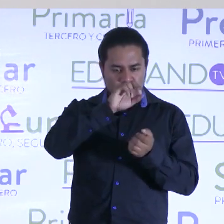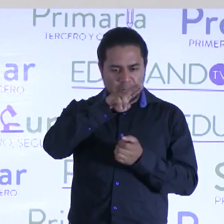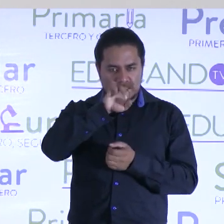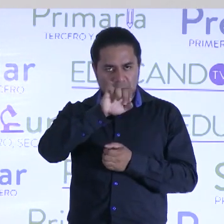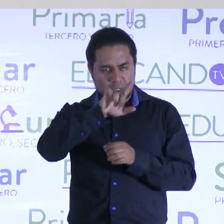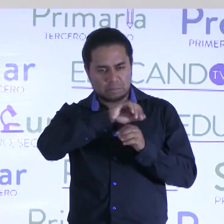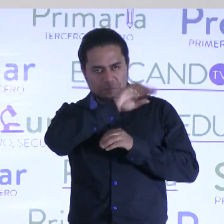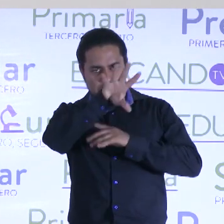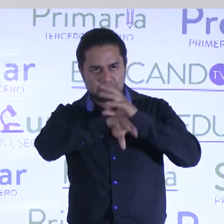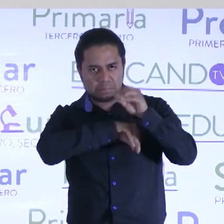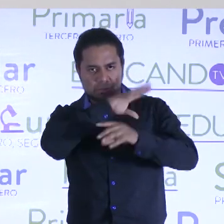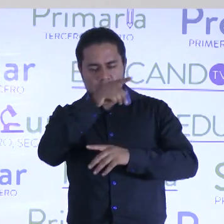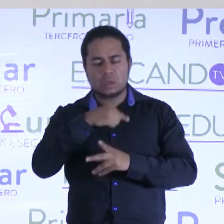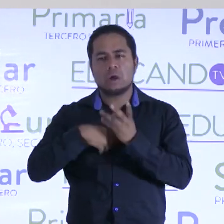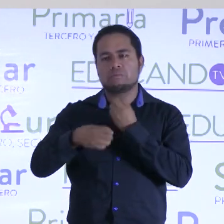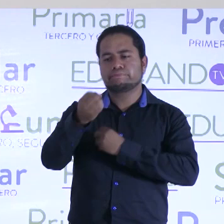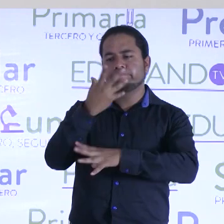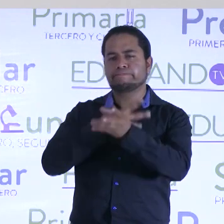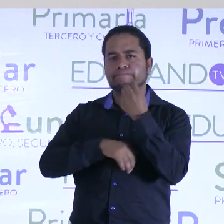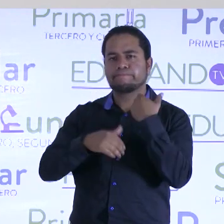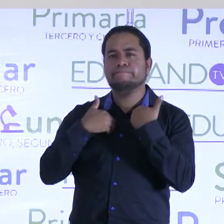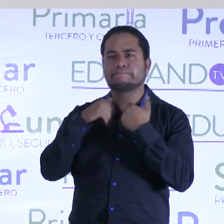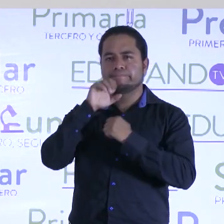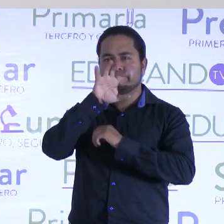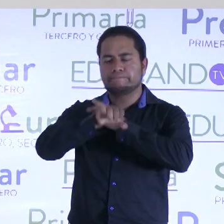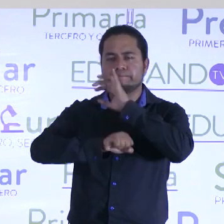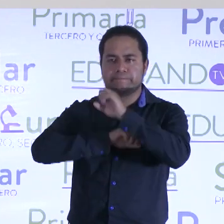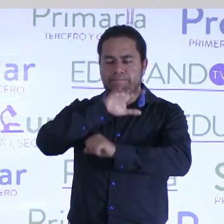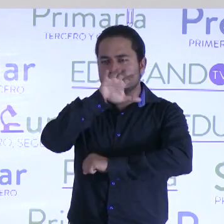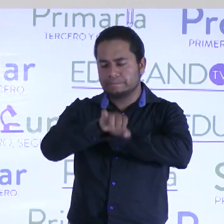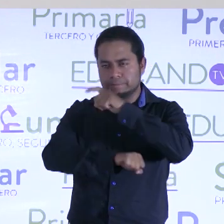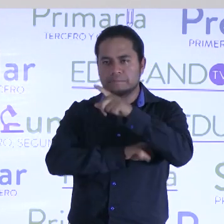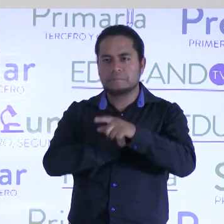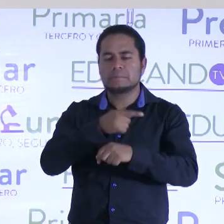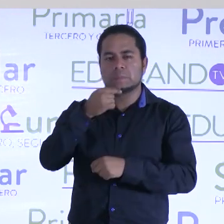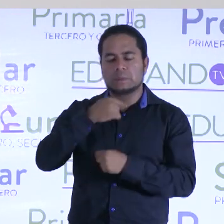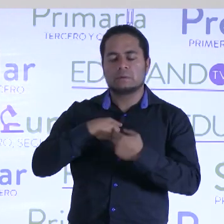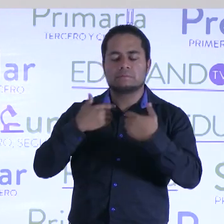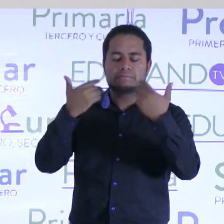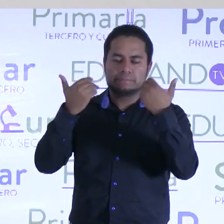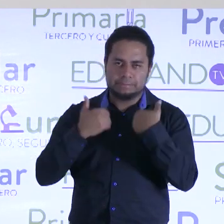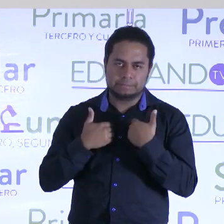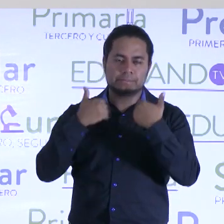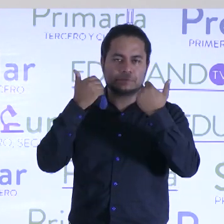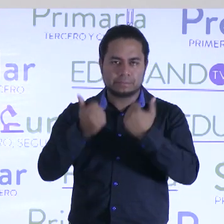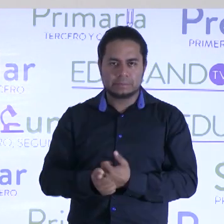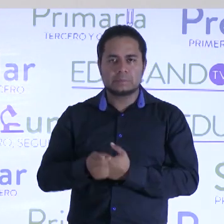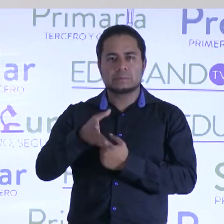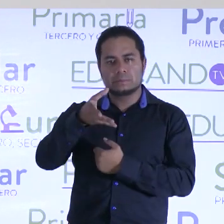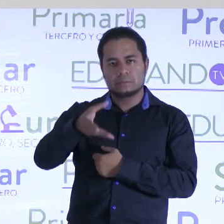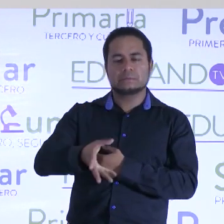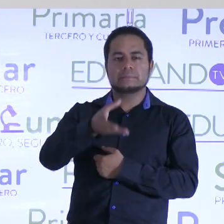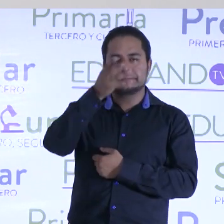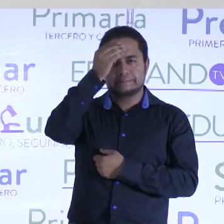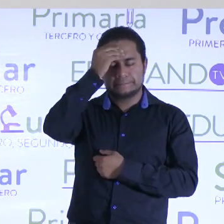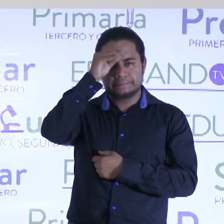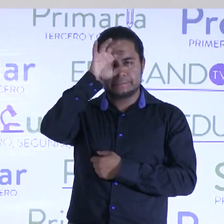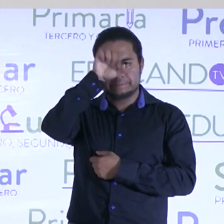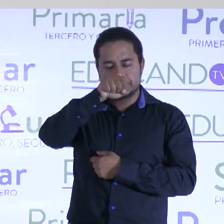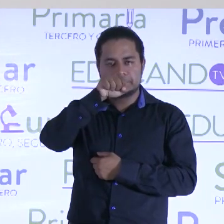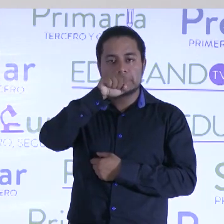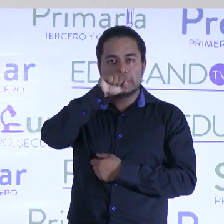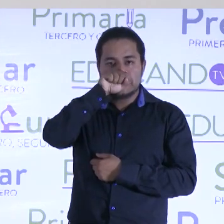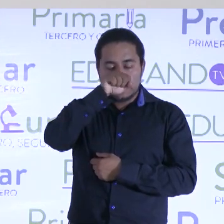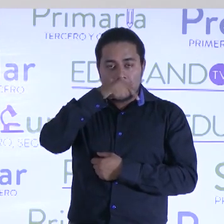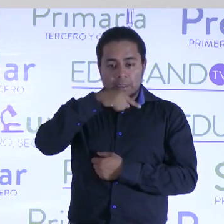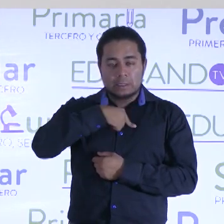del canal, lo decodificó el receptor, el cual lo entendió, lo captó